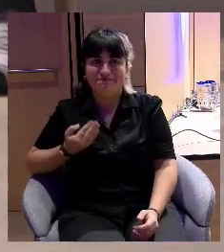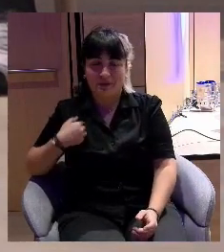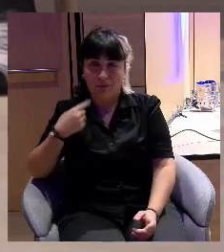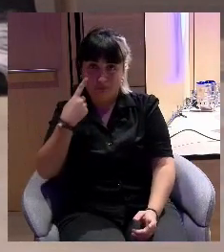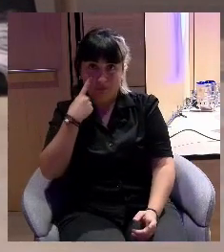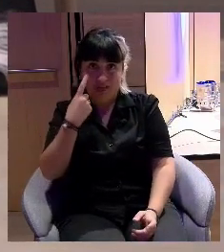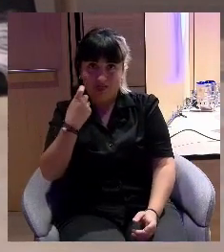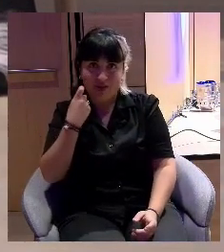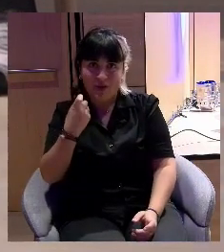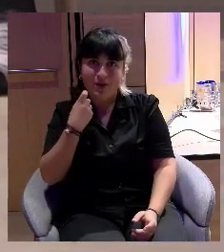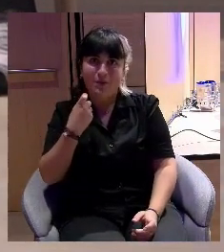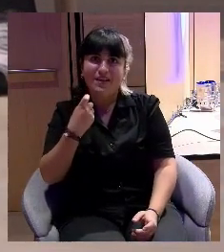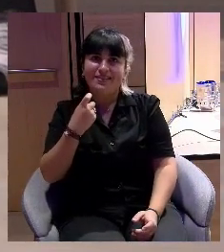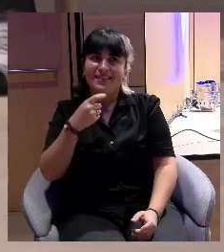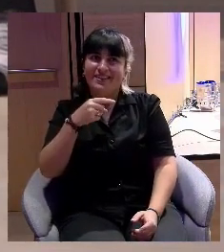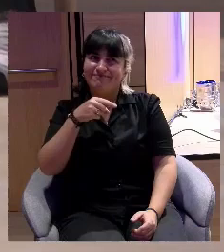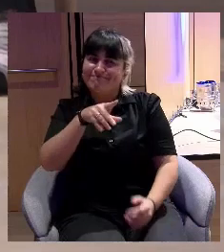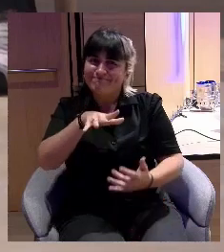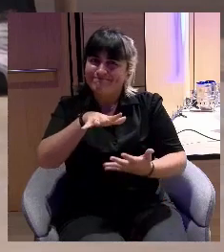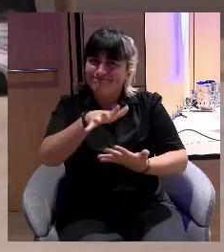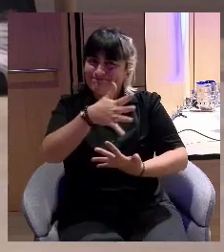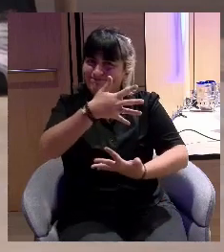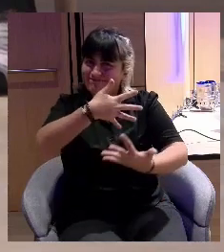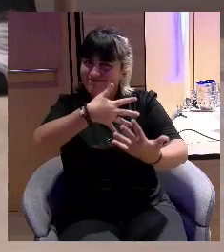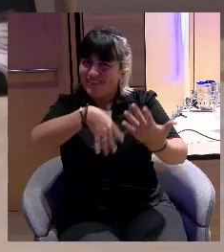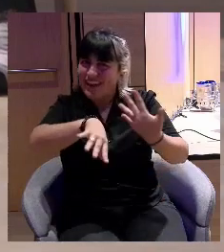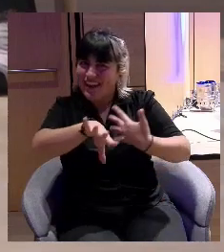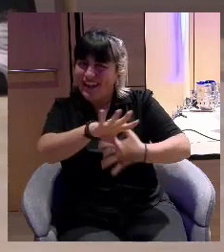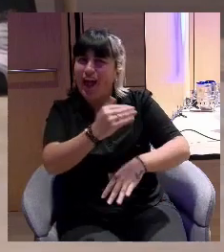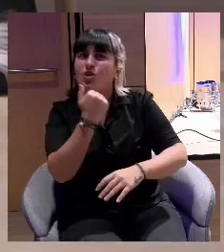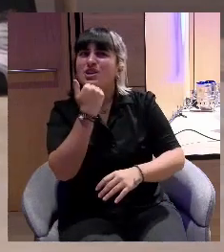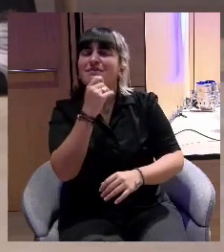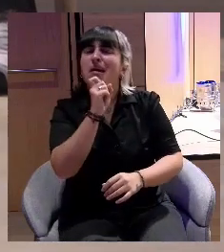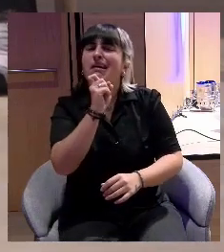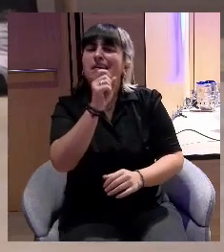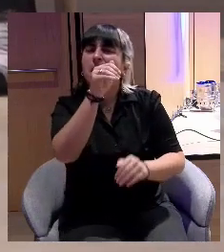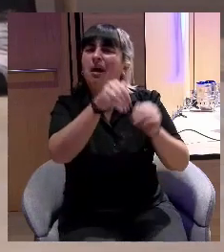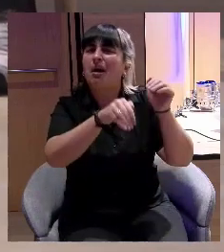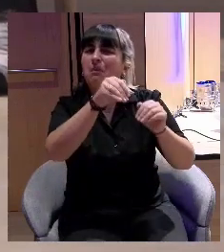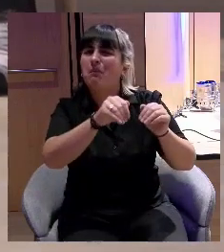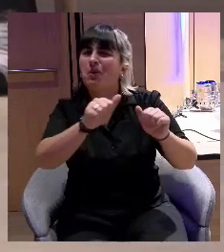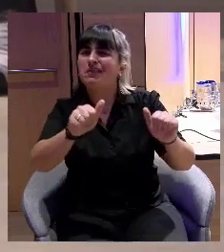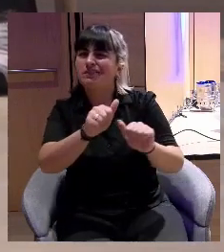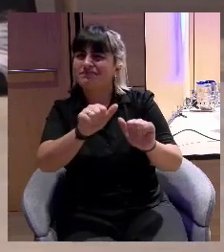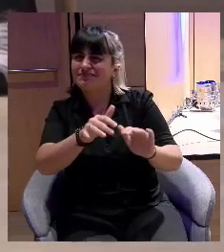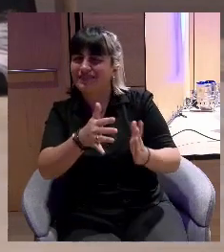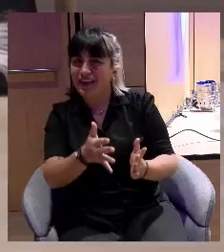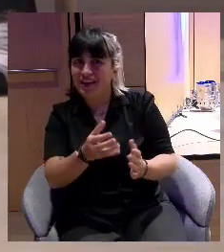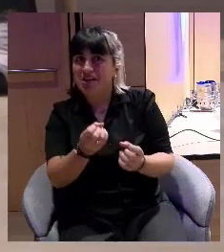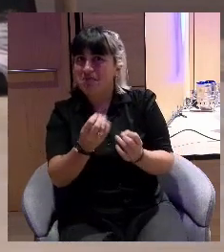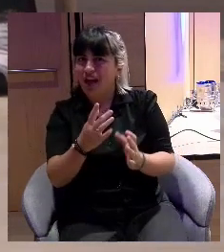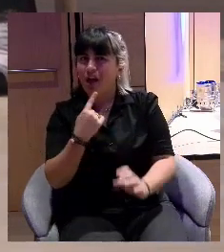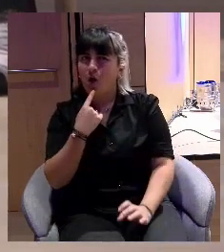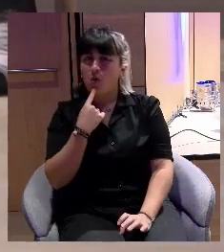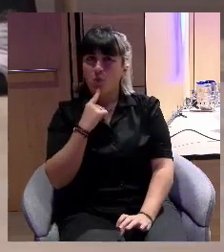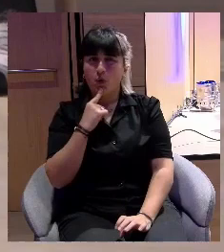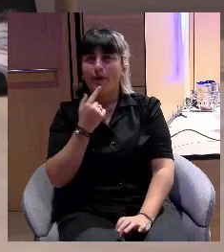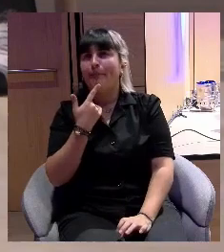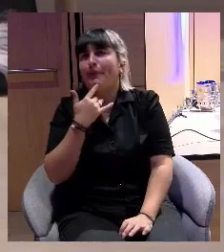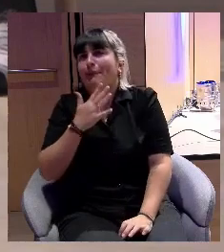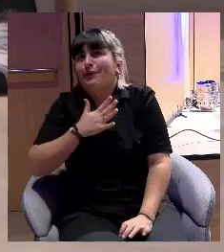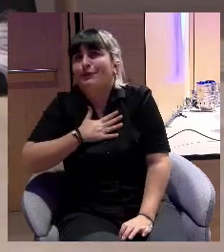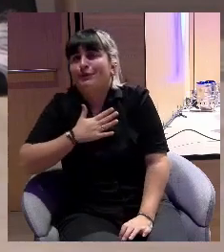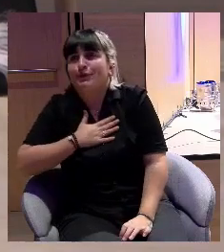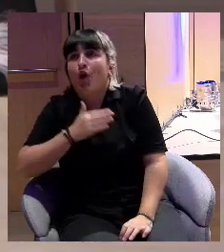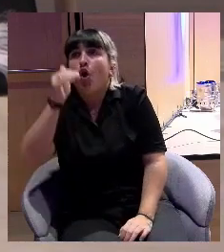o sea, algo muy nebuloso. No sabemos quién vota por qué, no sabemos, porque pasa que una vota por